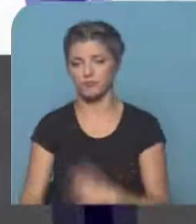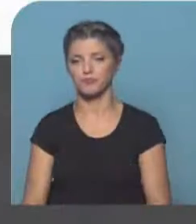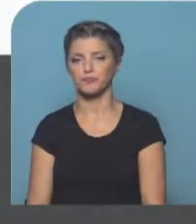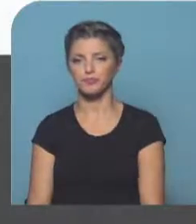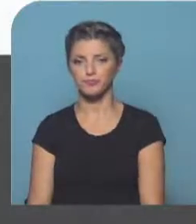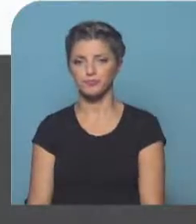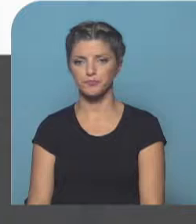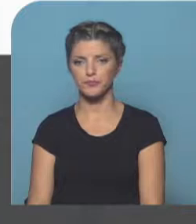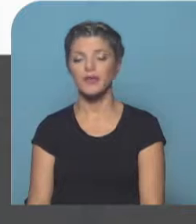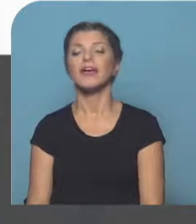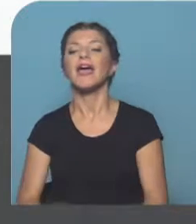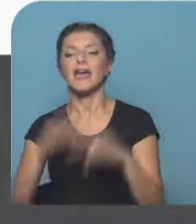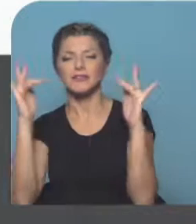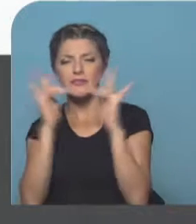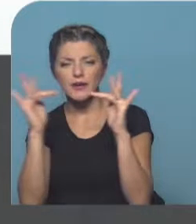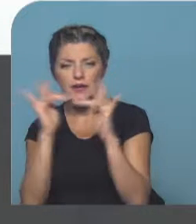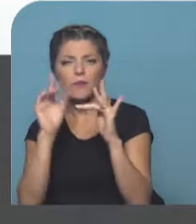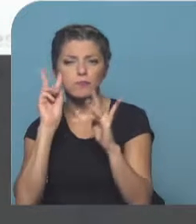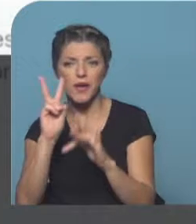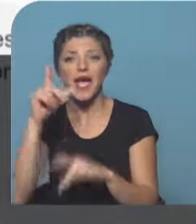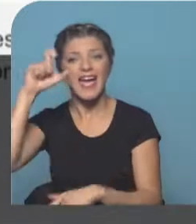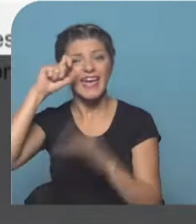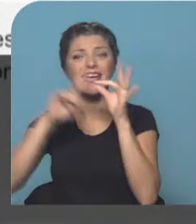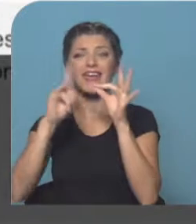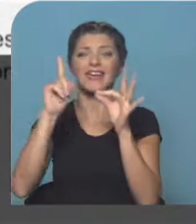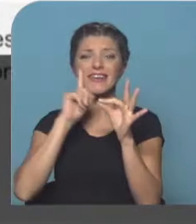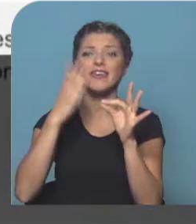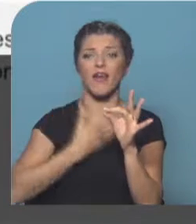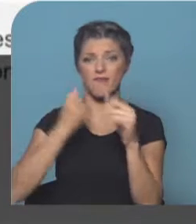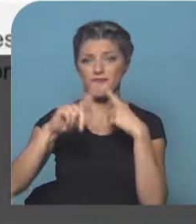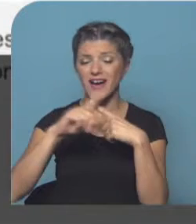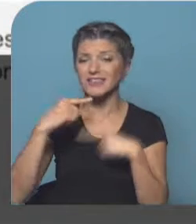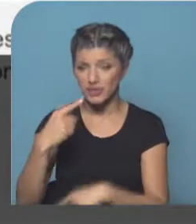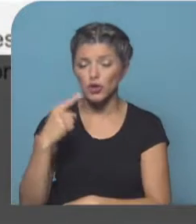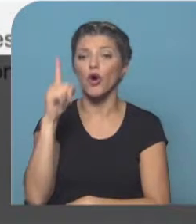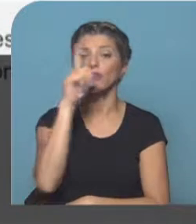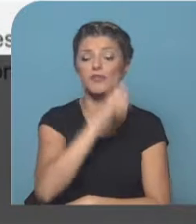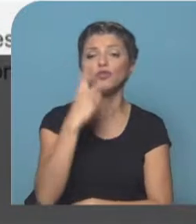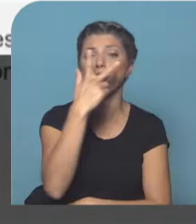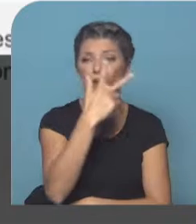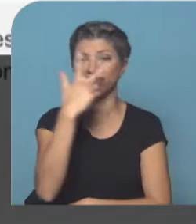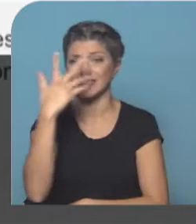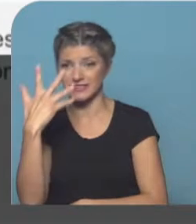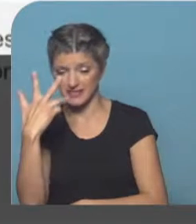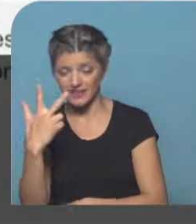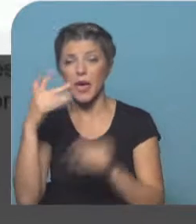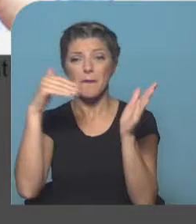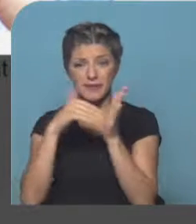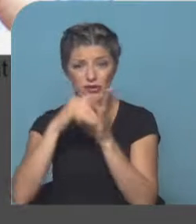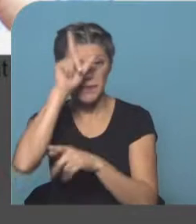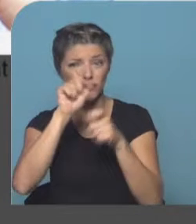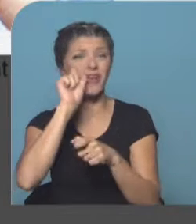ciberataque equifax reconoció que se robaron los datos de 143 millones de clientes en eeuu